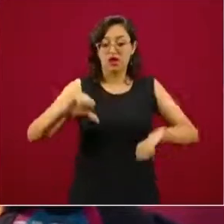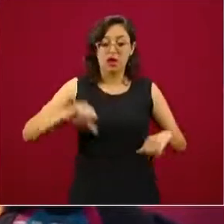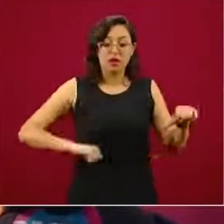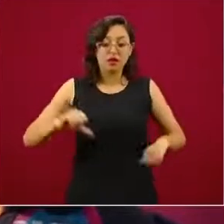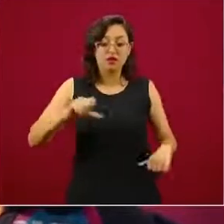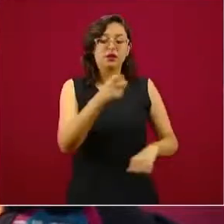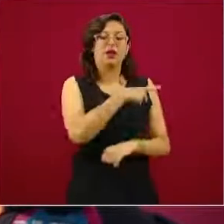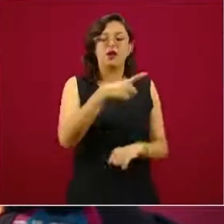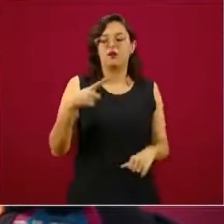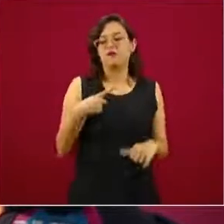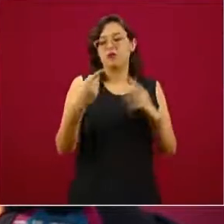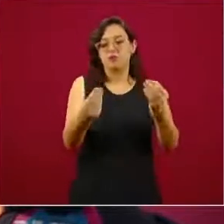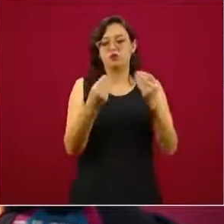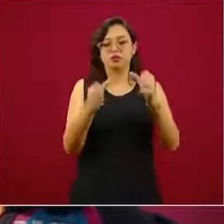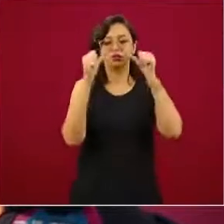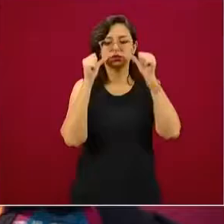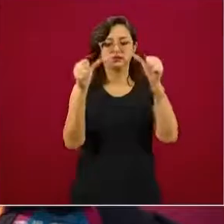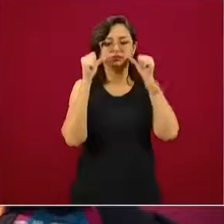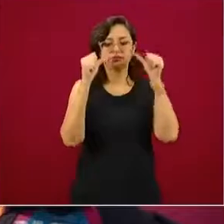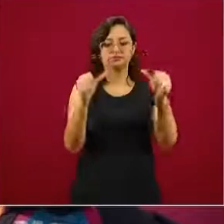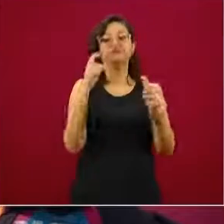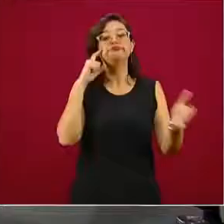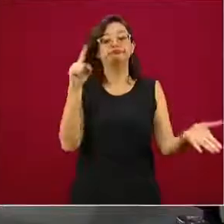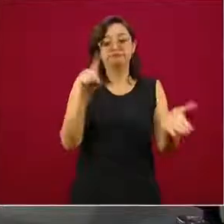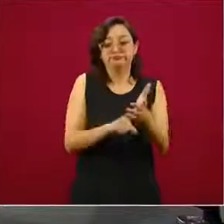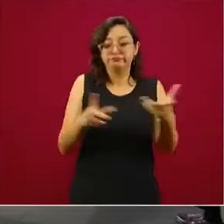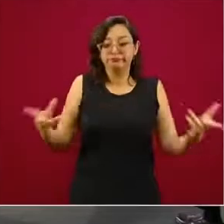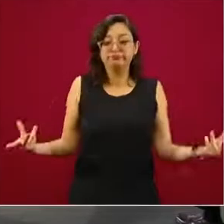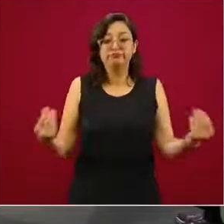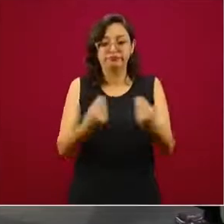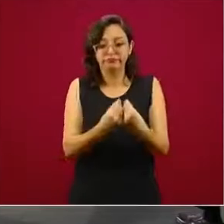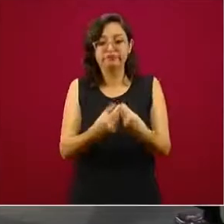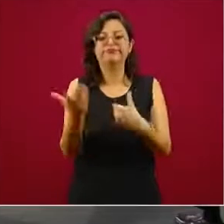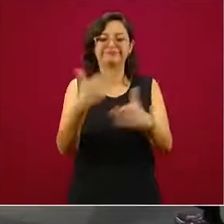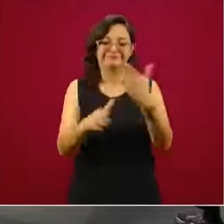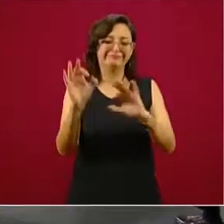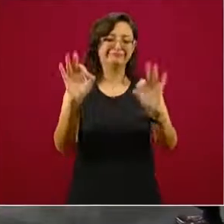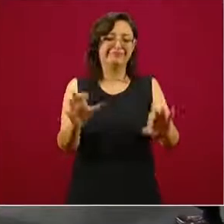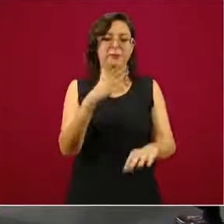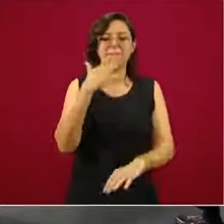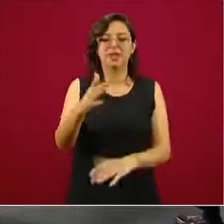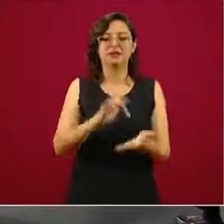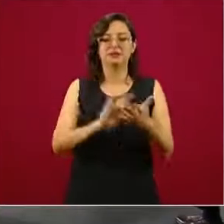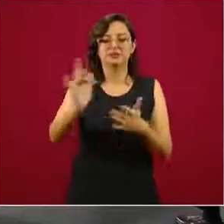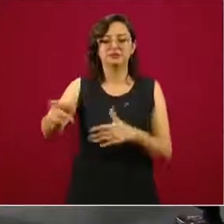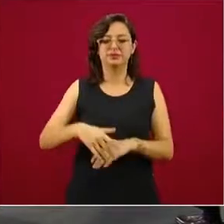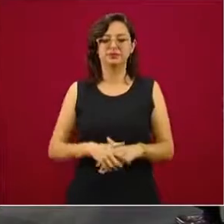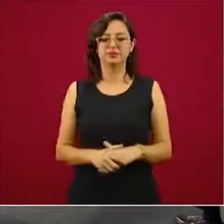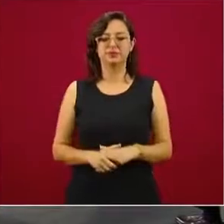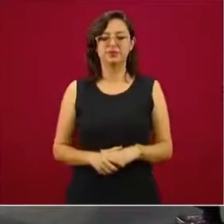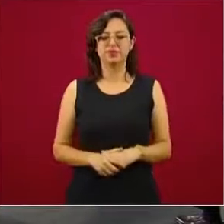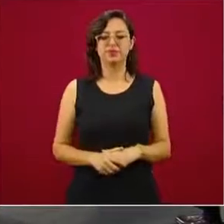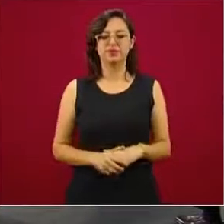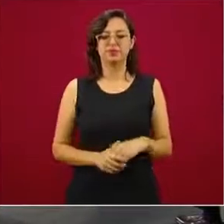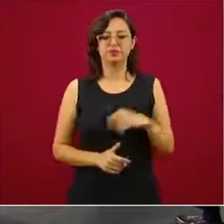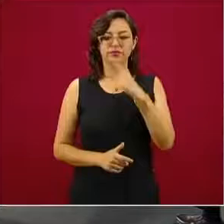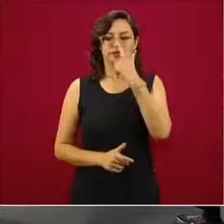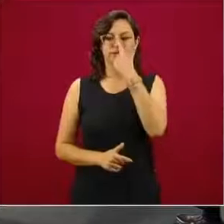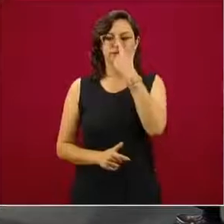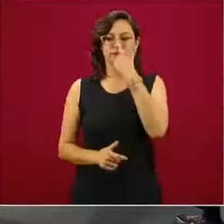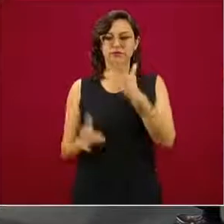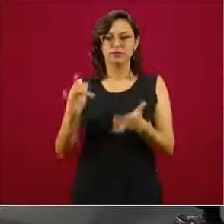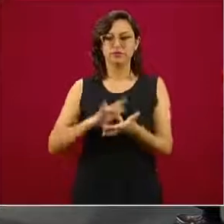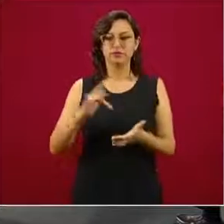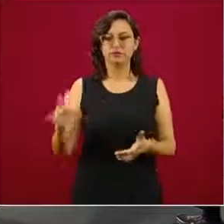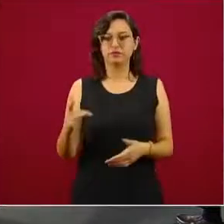tener mucha atención. Y creo que si lo hacemos juntos, nos va a salir muy bien. Gracias. Muchas gracias, maestro